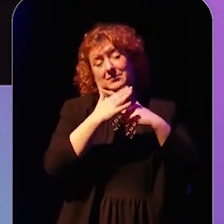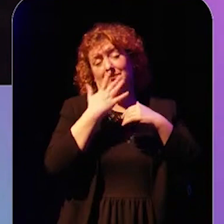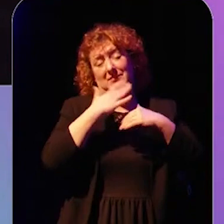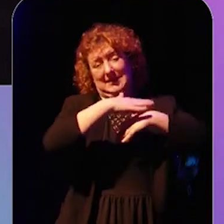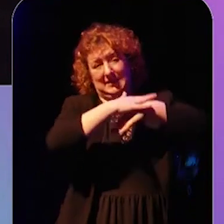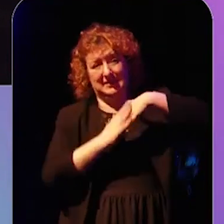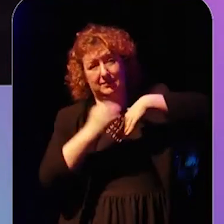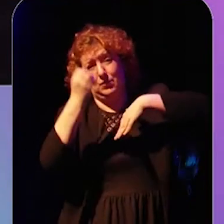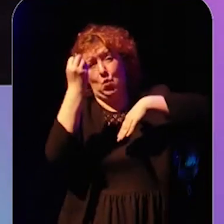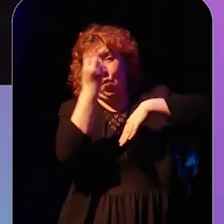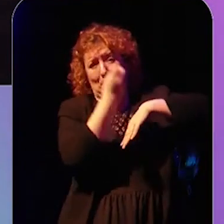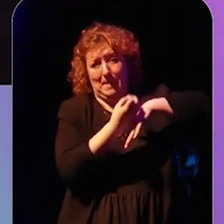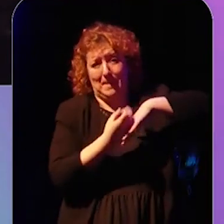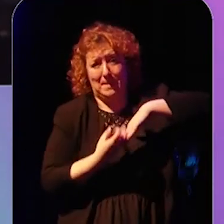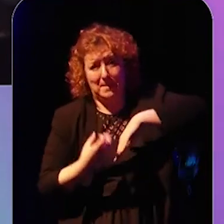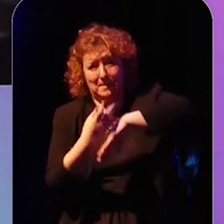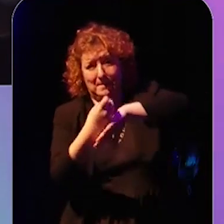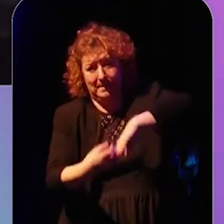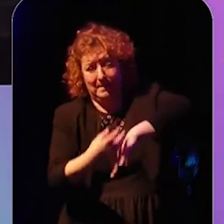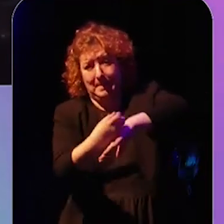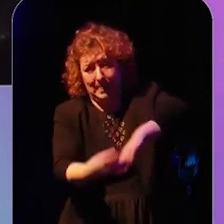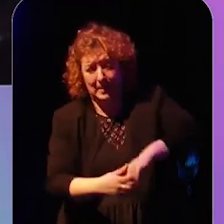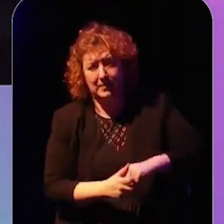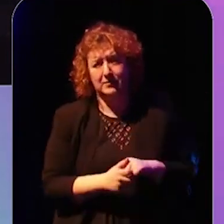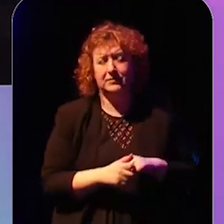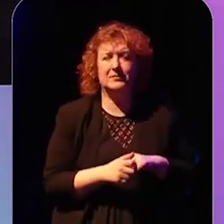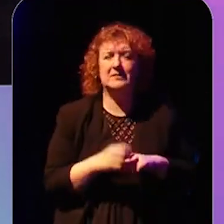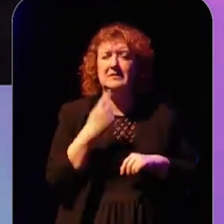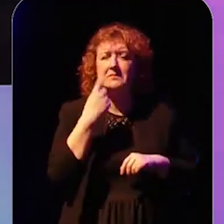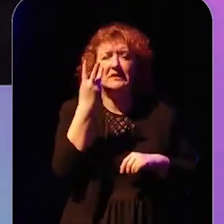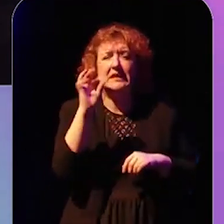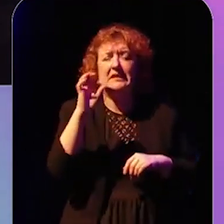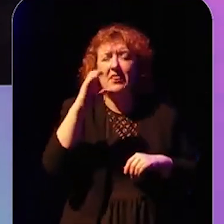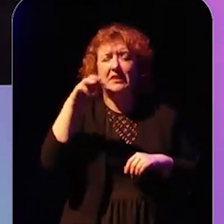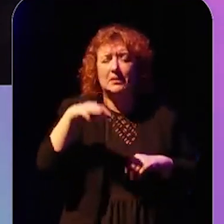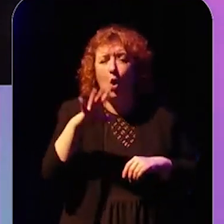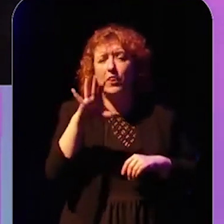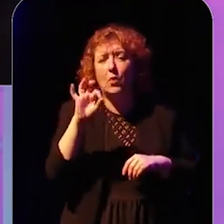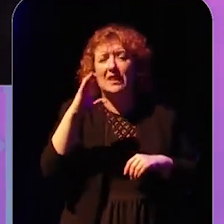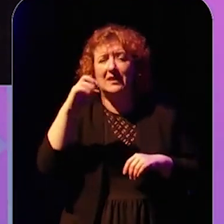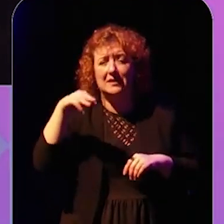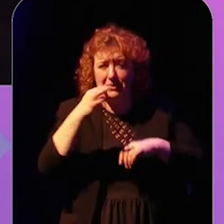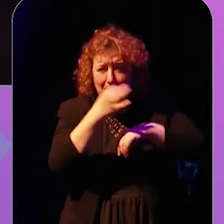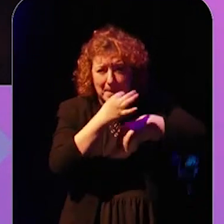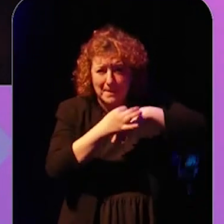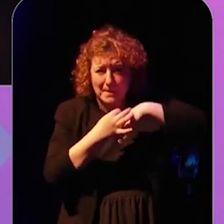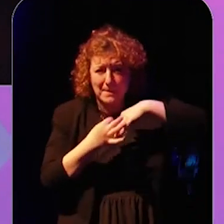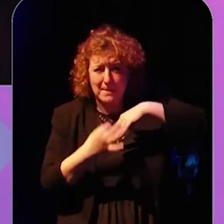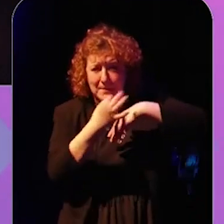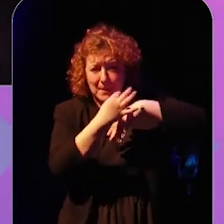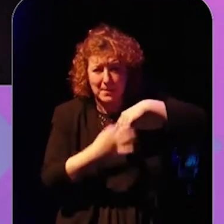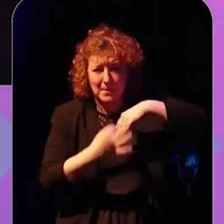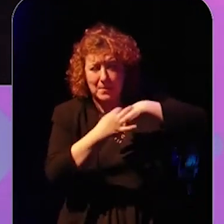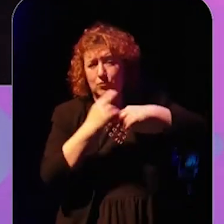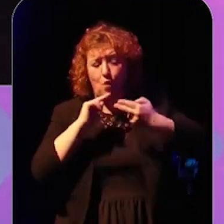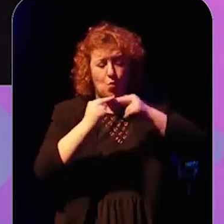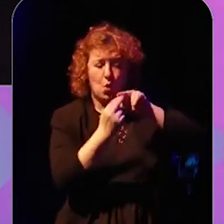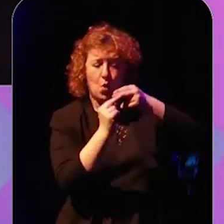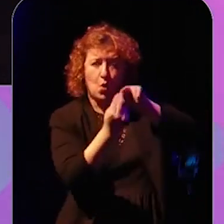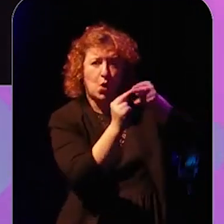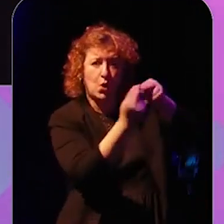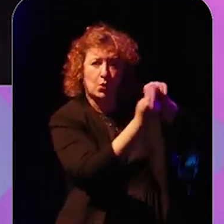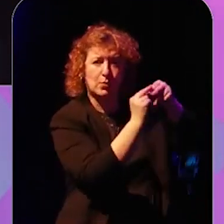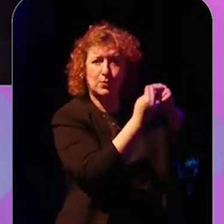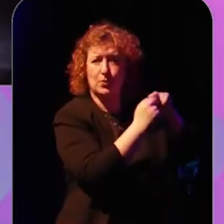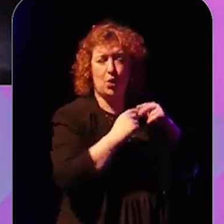tienen las luminarias, que son pequeñas luminarias de 30 centímetros o de 50 centímetros, y se van colocando como un puzzle hasta que se